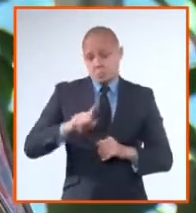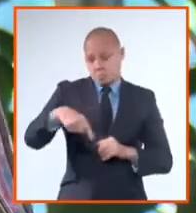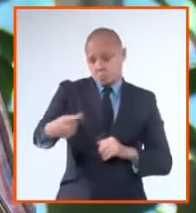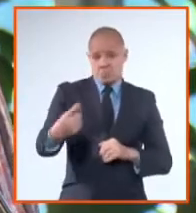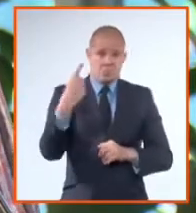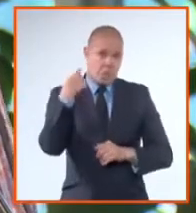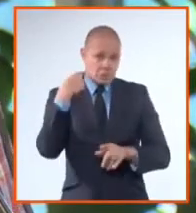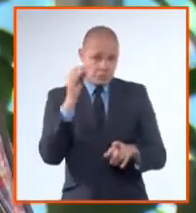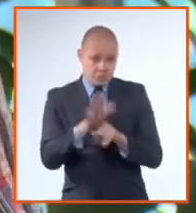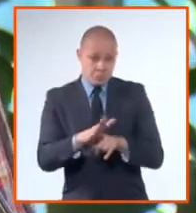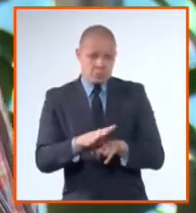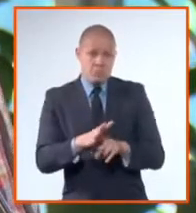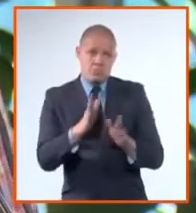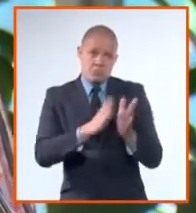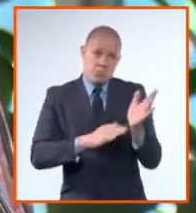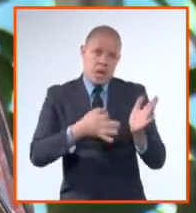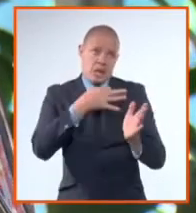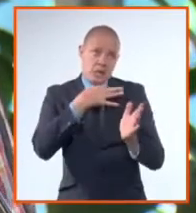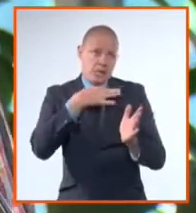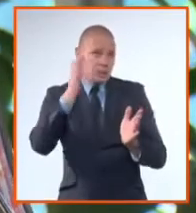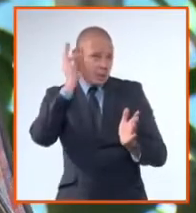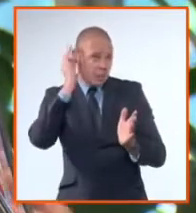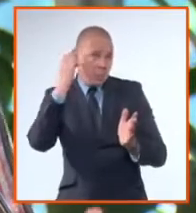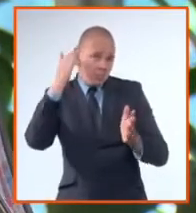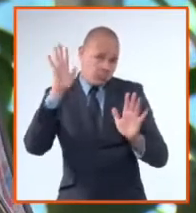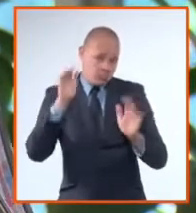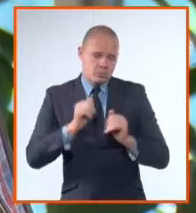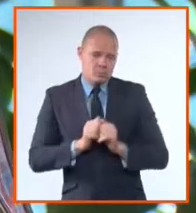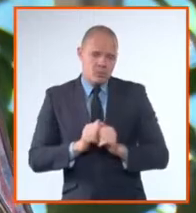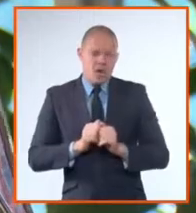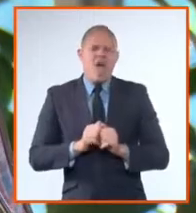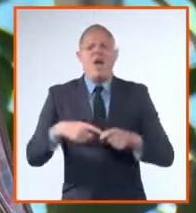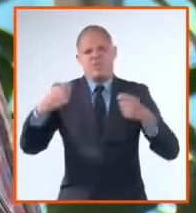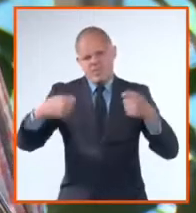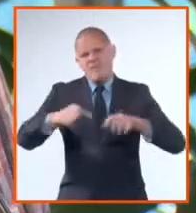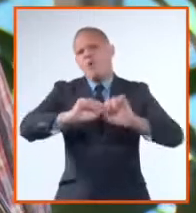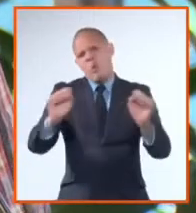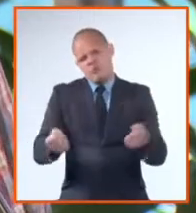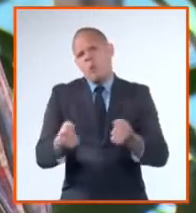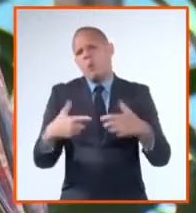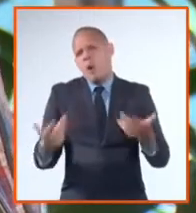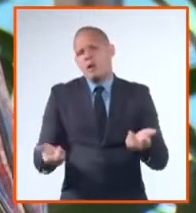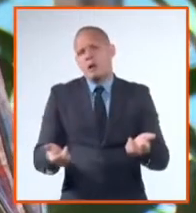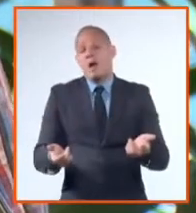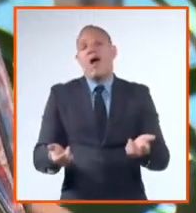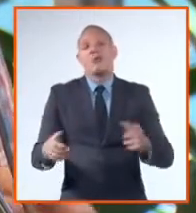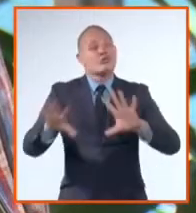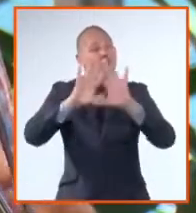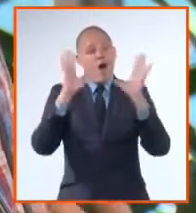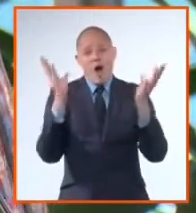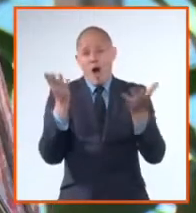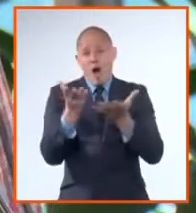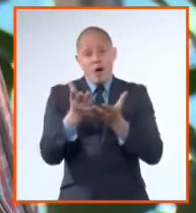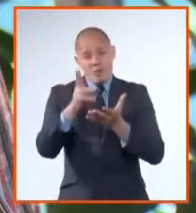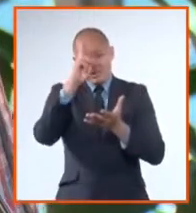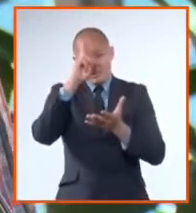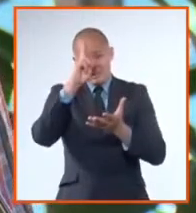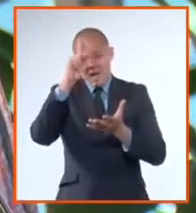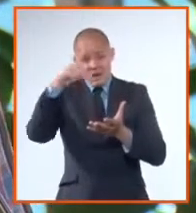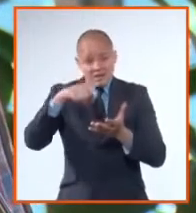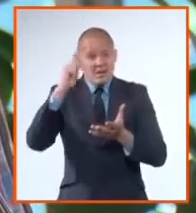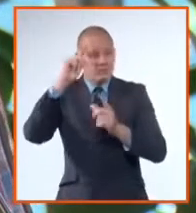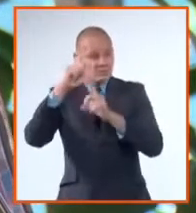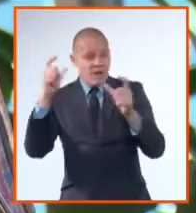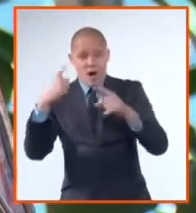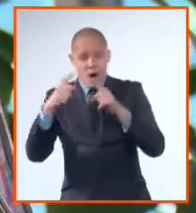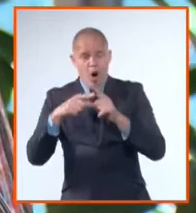próximo, tiene que haber una reunión científica estrictamente para analizar qué cosas hizo bien, qué cosas hizo mal y cuáles son los